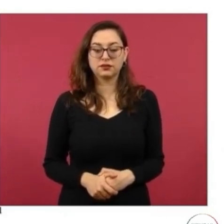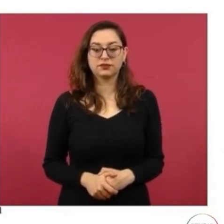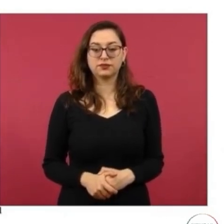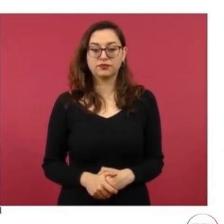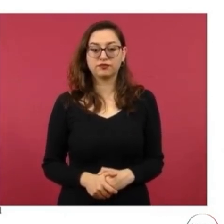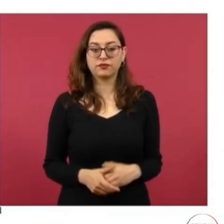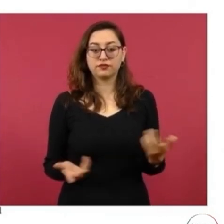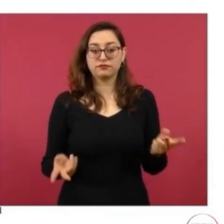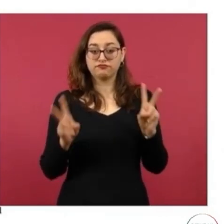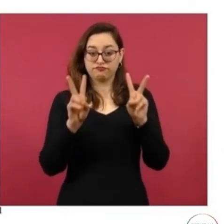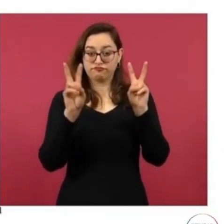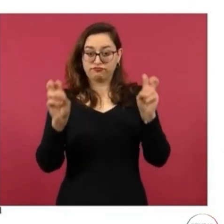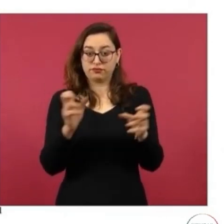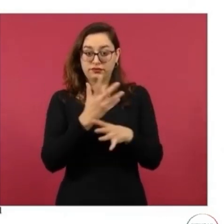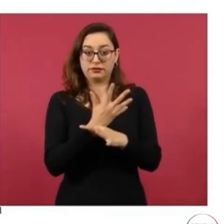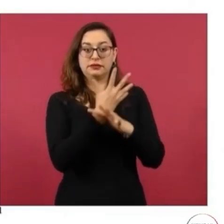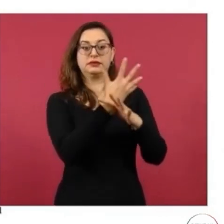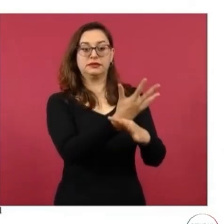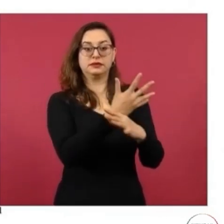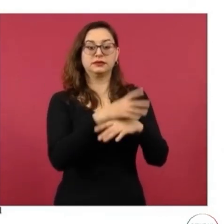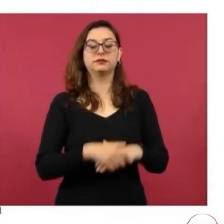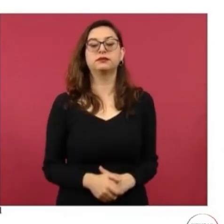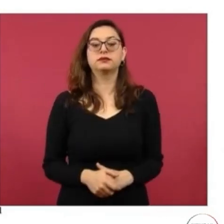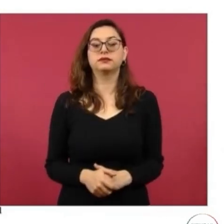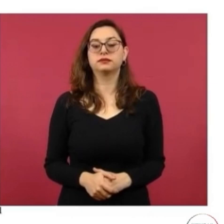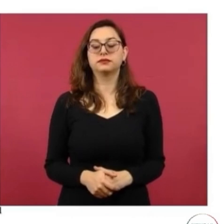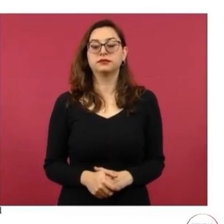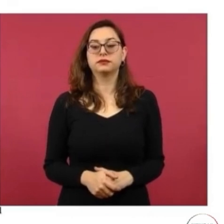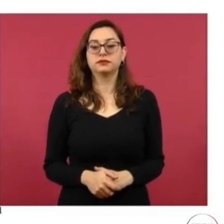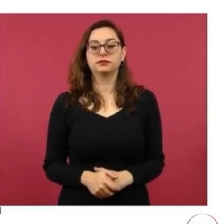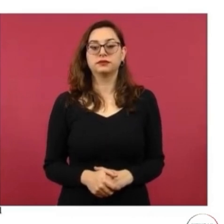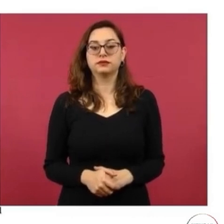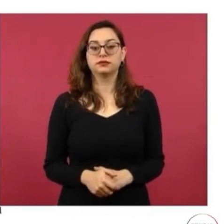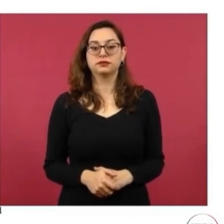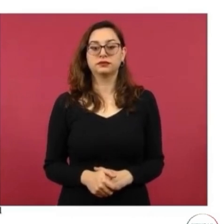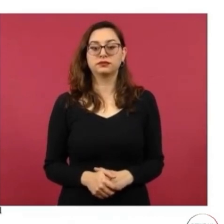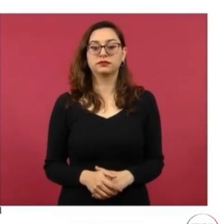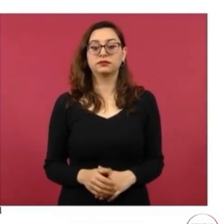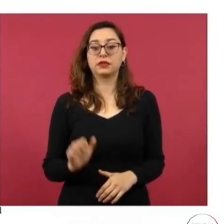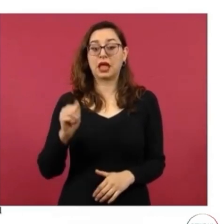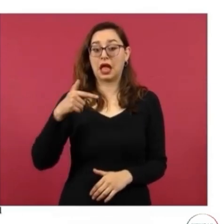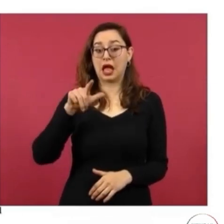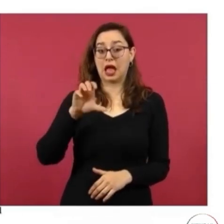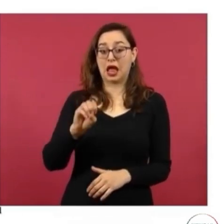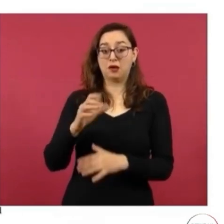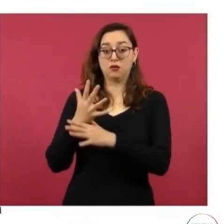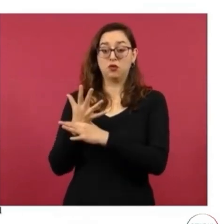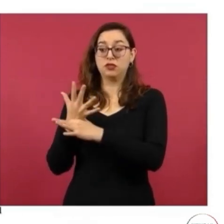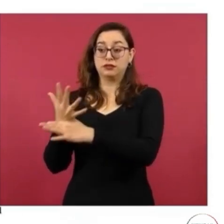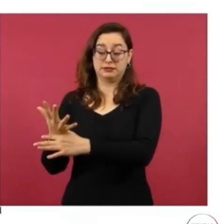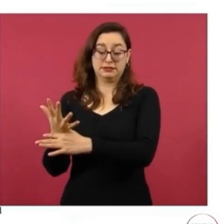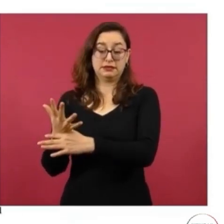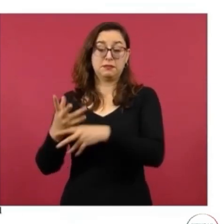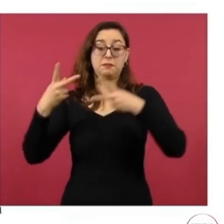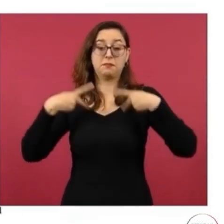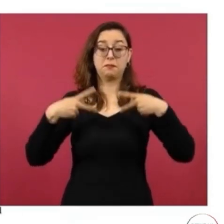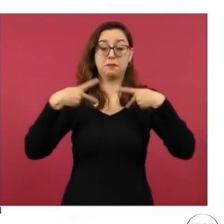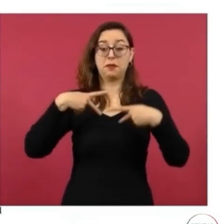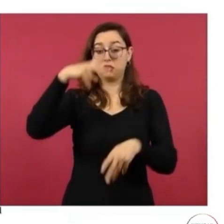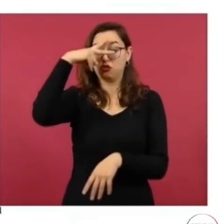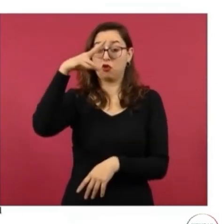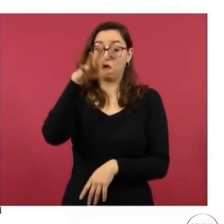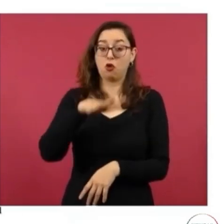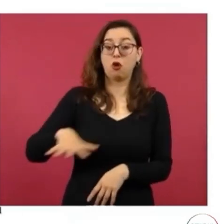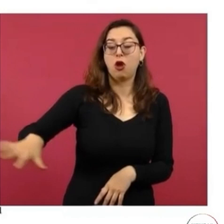Según un periódico, AMLO declaró hoy: le tengo un profundo amor y admiración al pueblo de México.